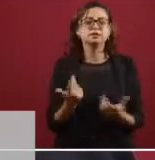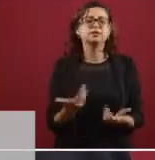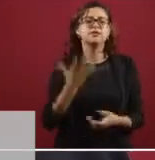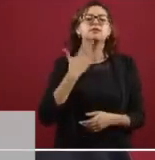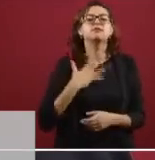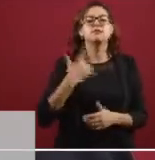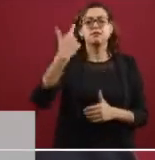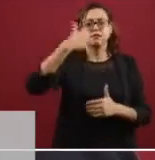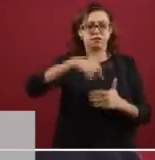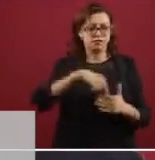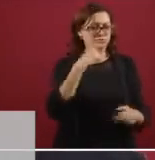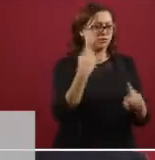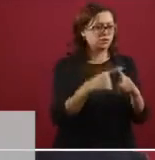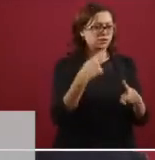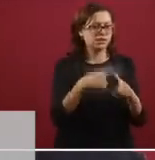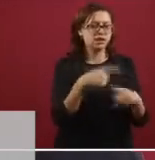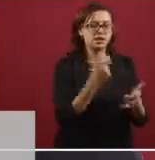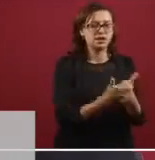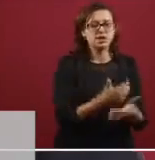Morelos.